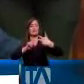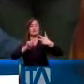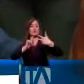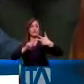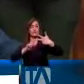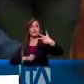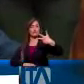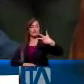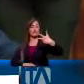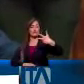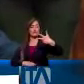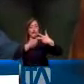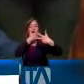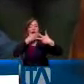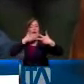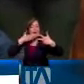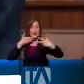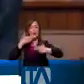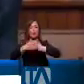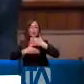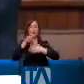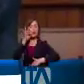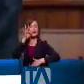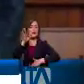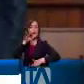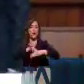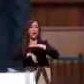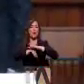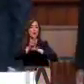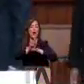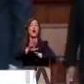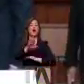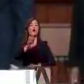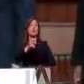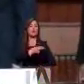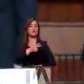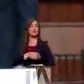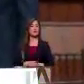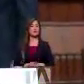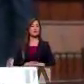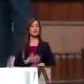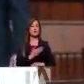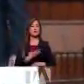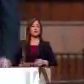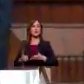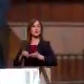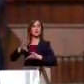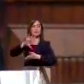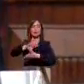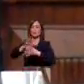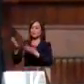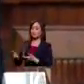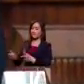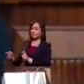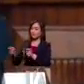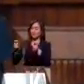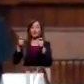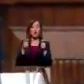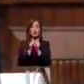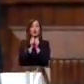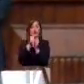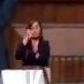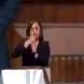mejorar los procesos de admisión. Lo recibió la presidenta del Legislativo, Guadalupe Yori, quien aseguró que están juntos en